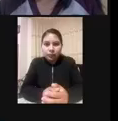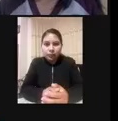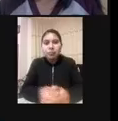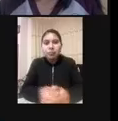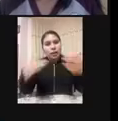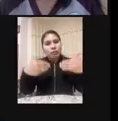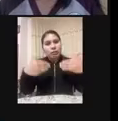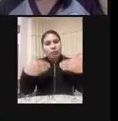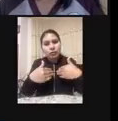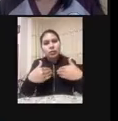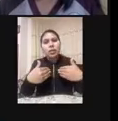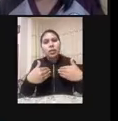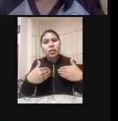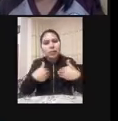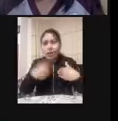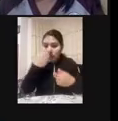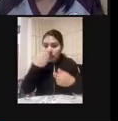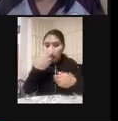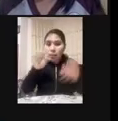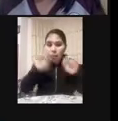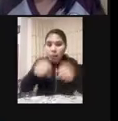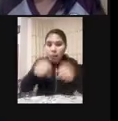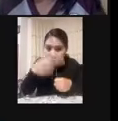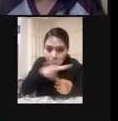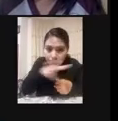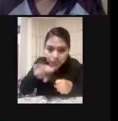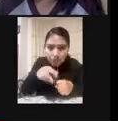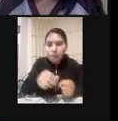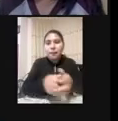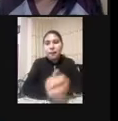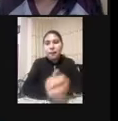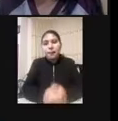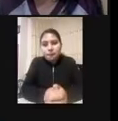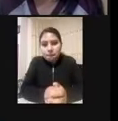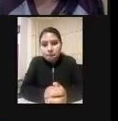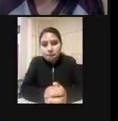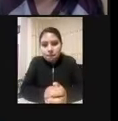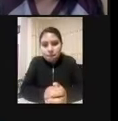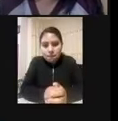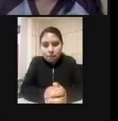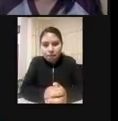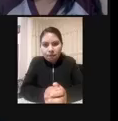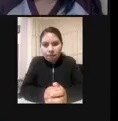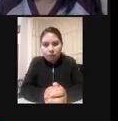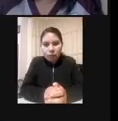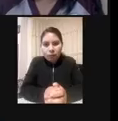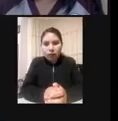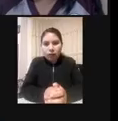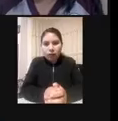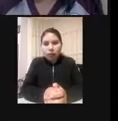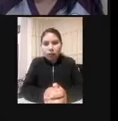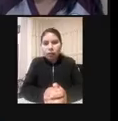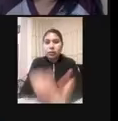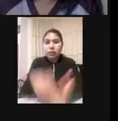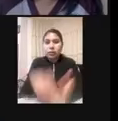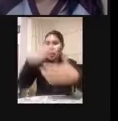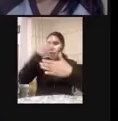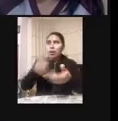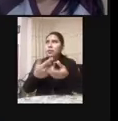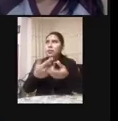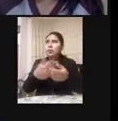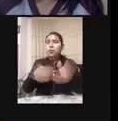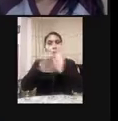algo que se nota desde que ellos nacen, porque las características físicas que ellos manifiestan en el momento de nacer